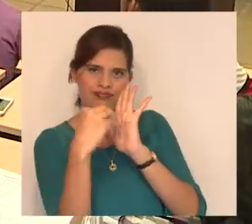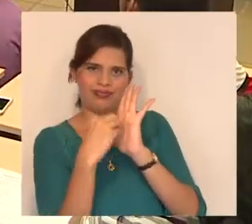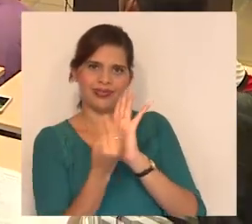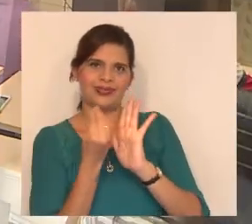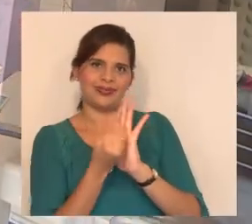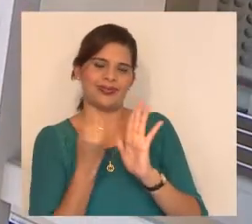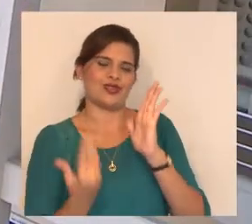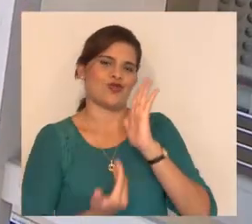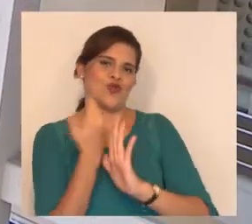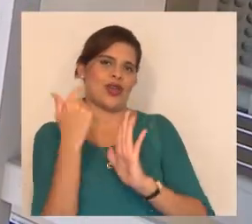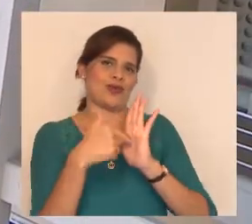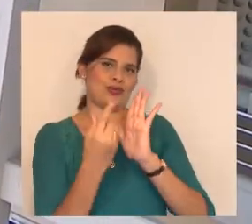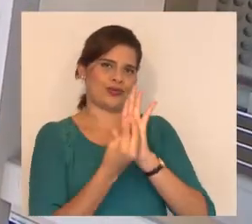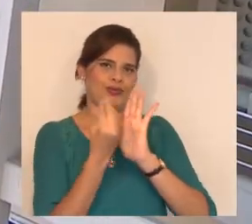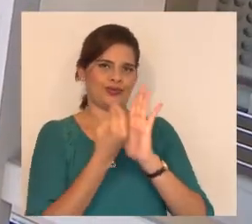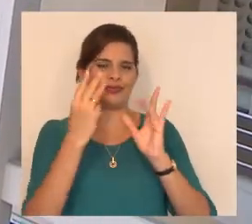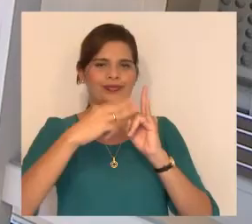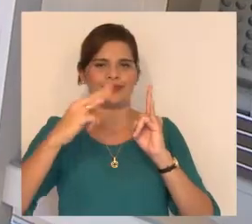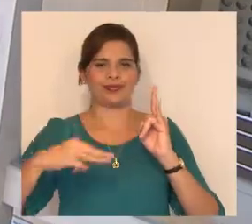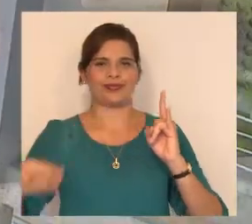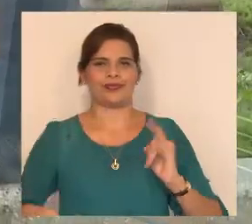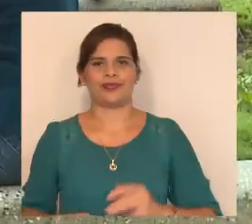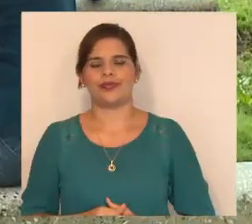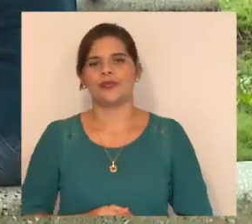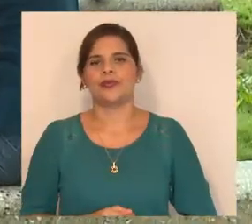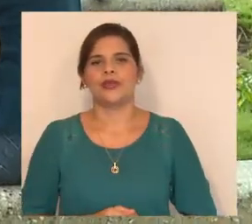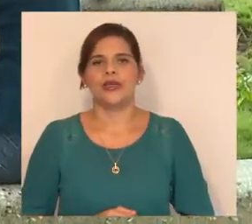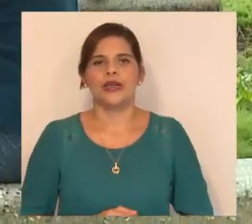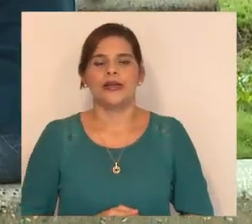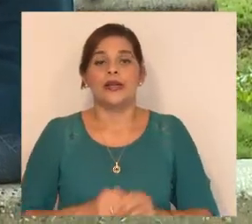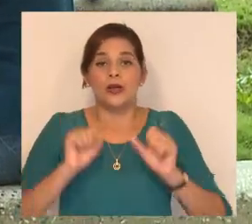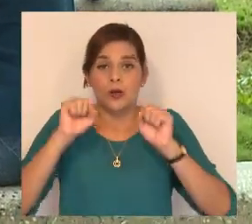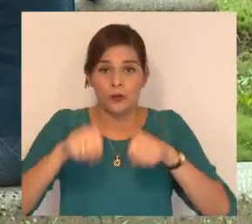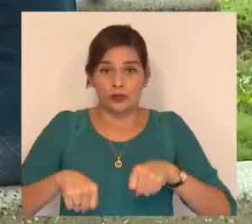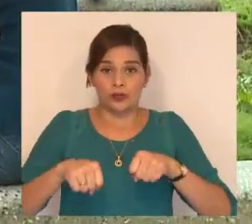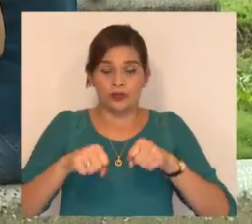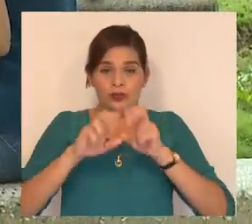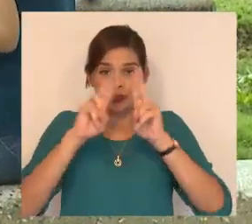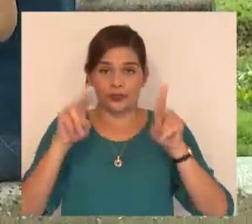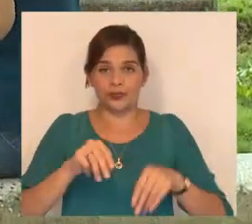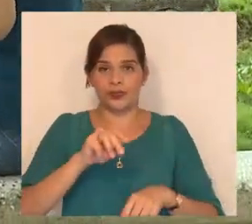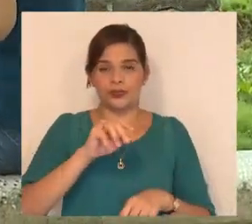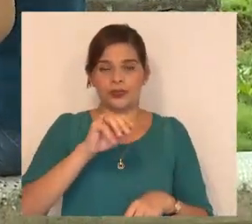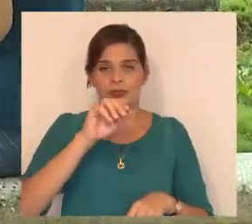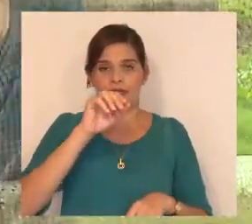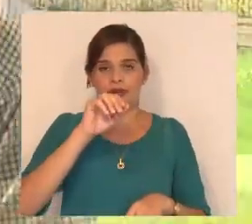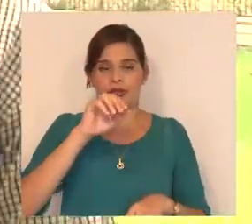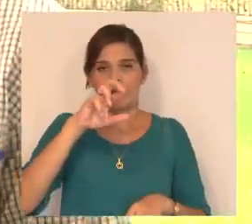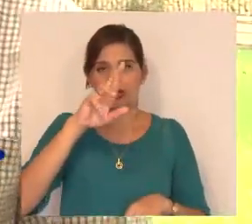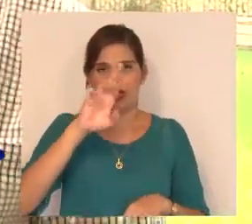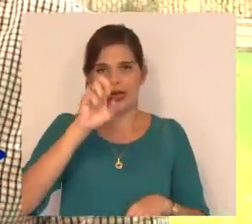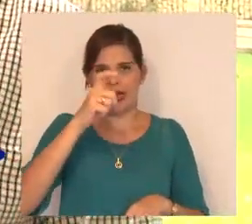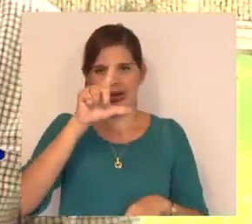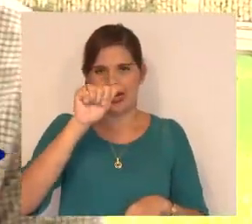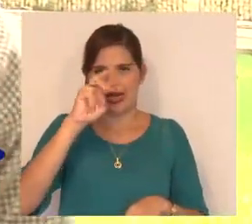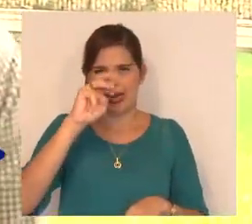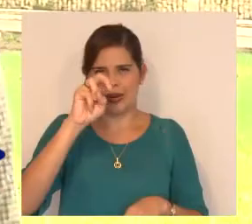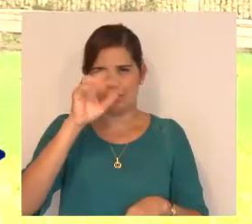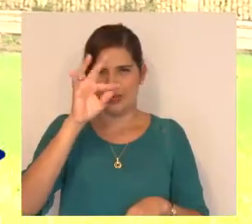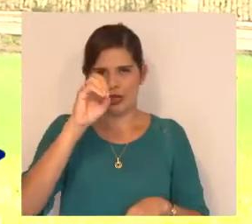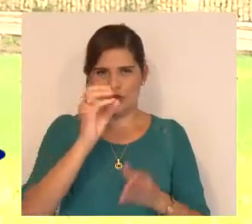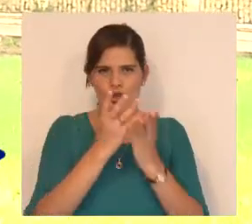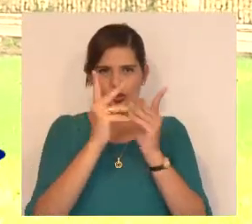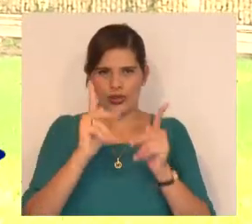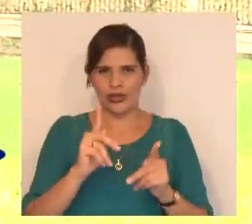en un texto borrador para que posteriormente sean incluidos en una viable actualización del reglamento estudiantil. En la página es